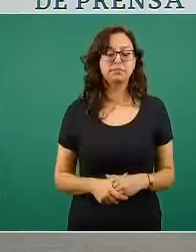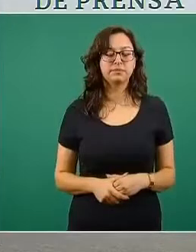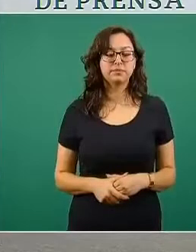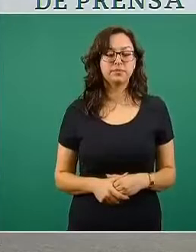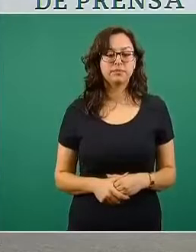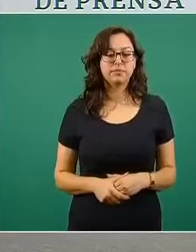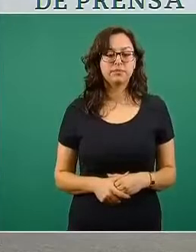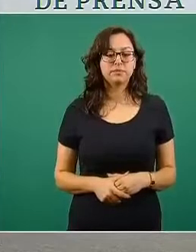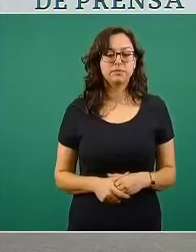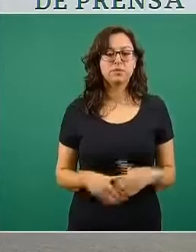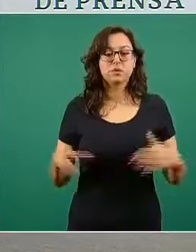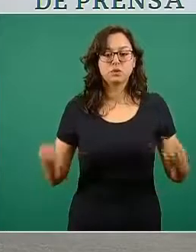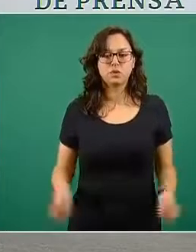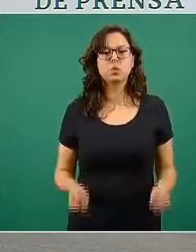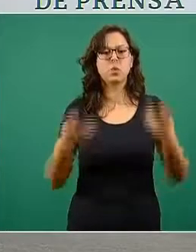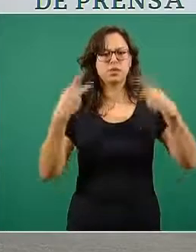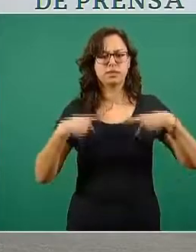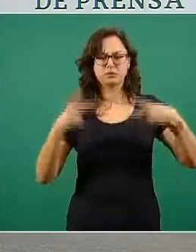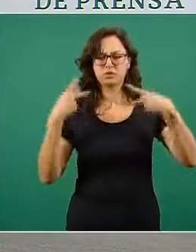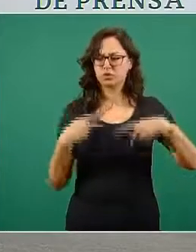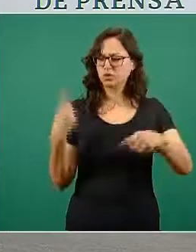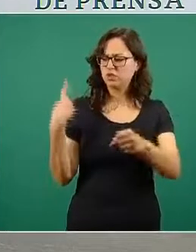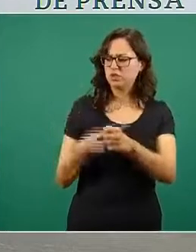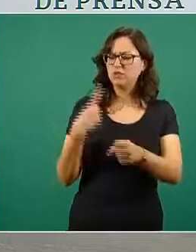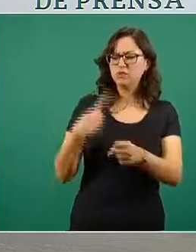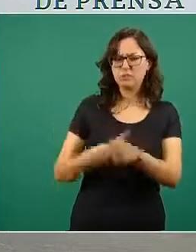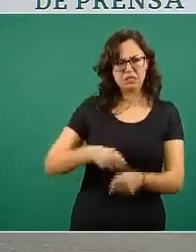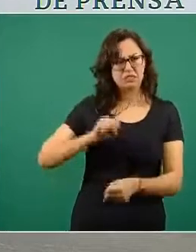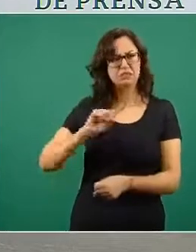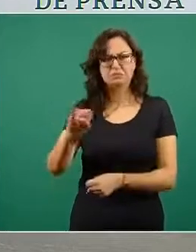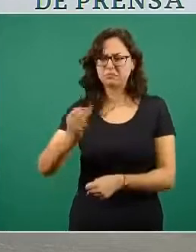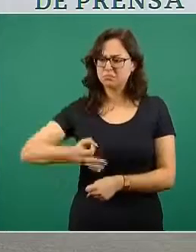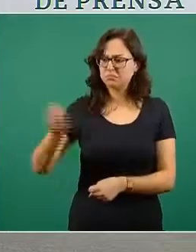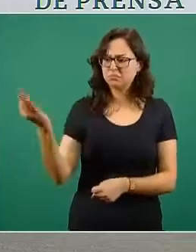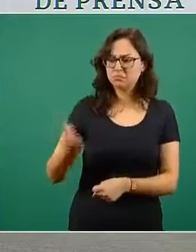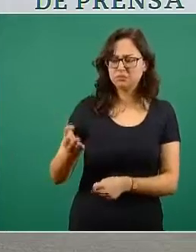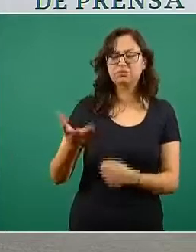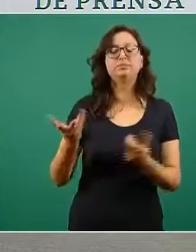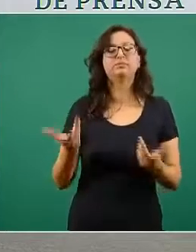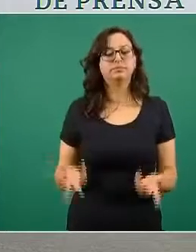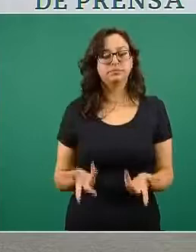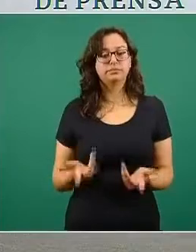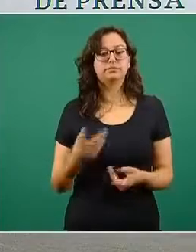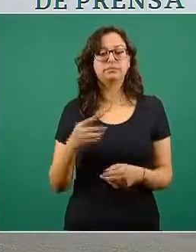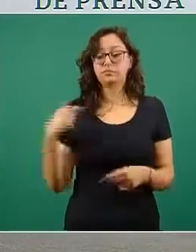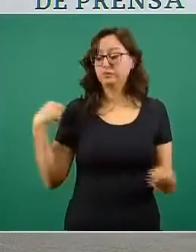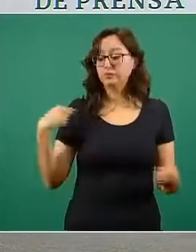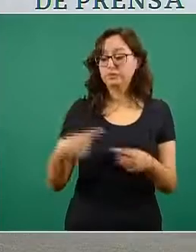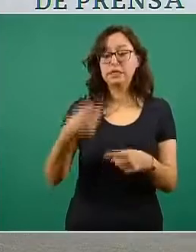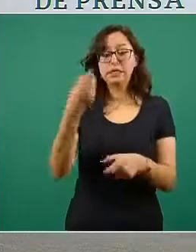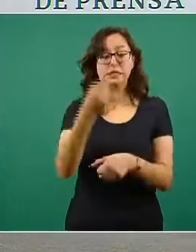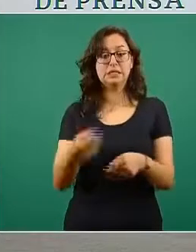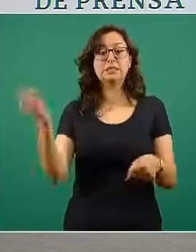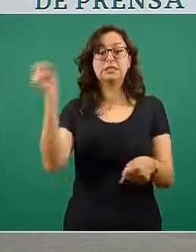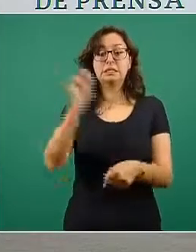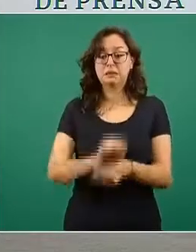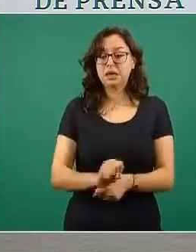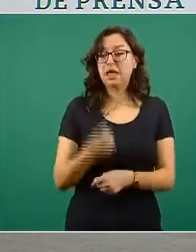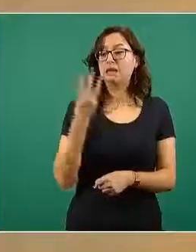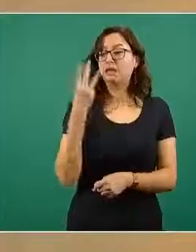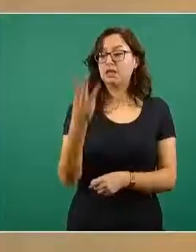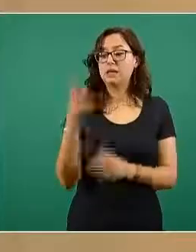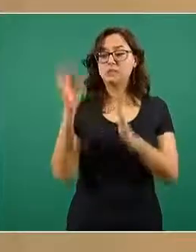Sobre la positividad, uno de los indicadores importantes, estamos casi cerrando la semana con una disminución de 3